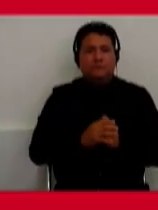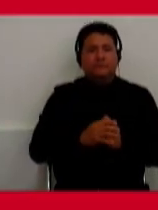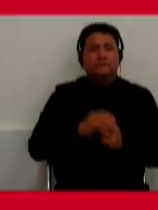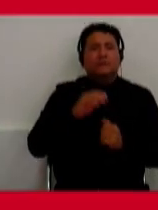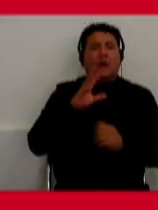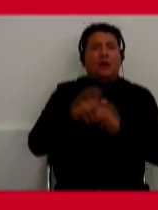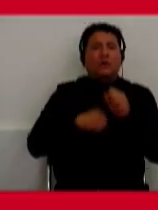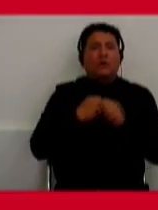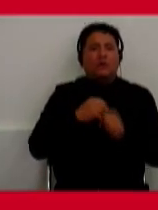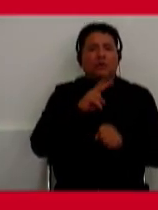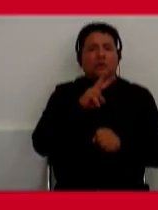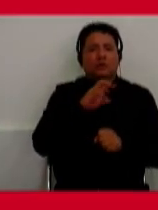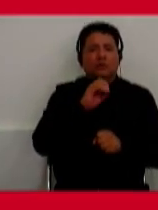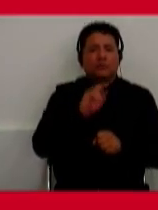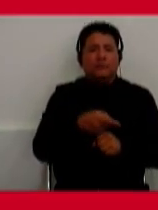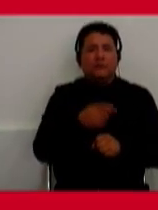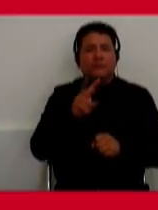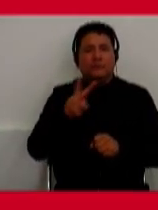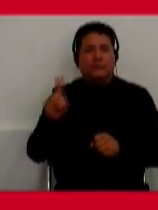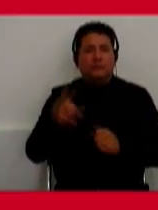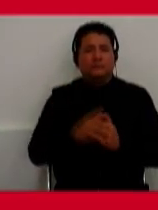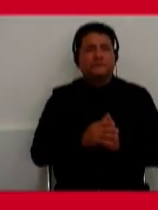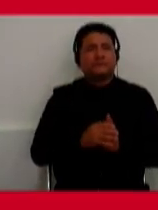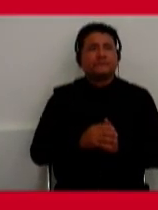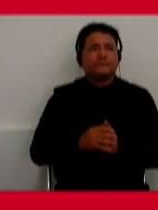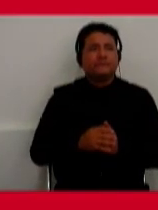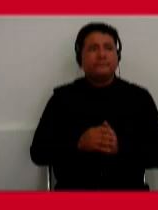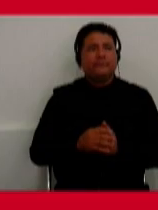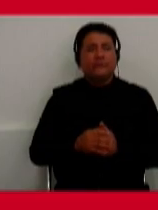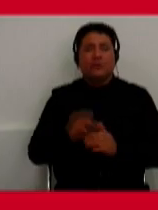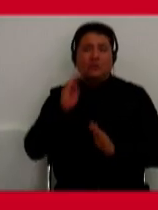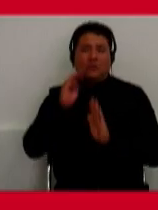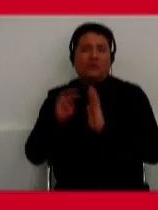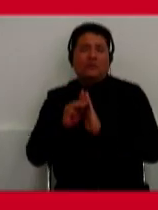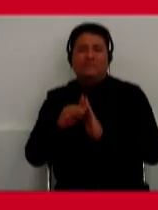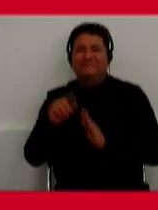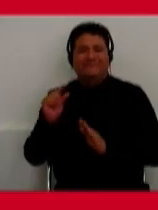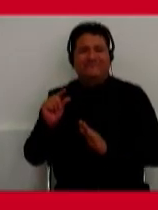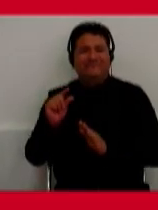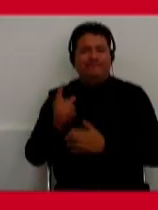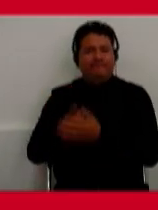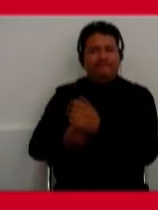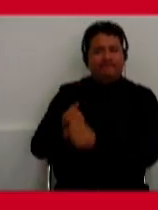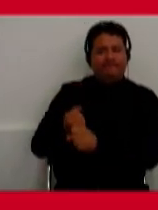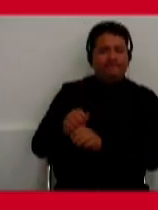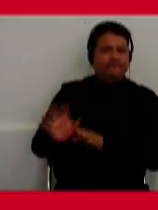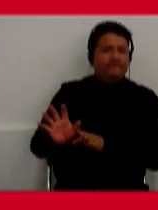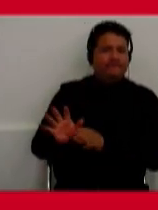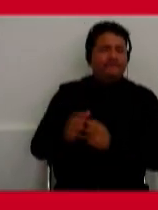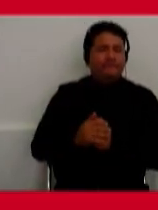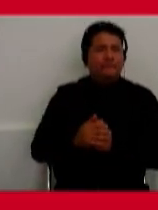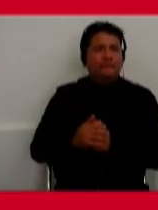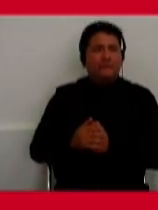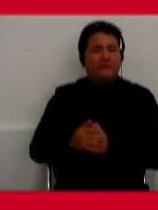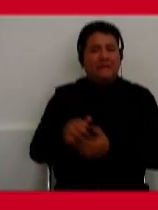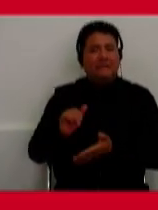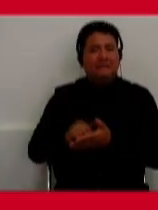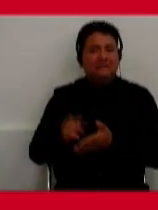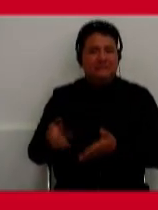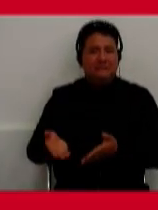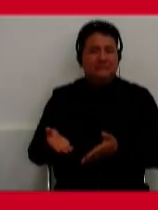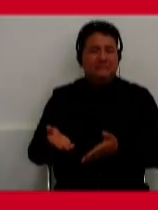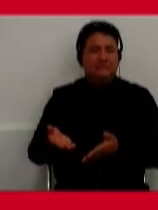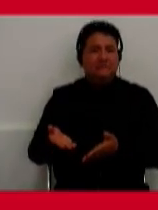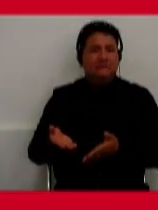ello, modelos poco confiables. Esto se puso en clara